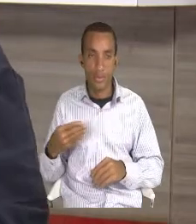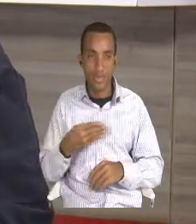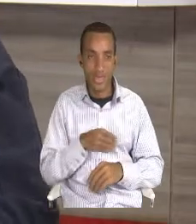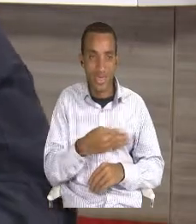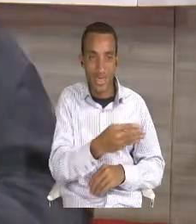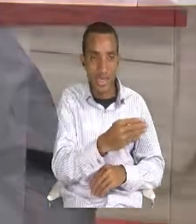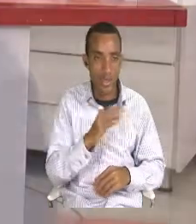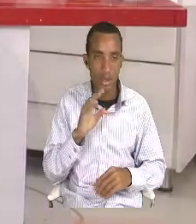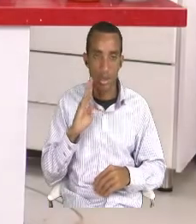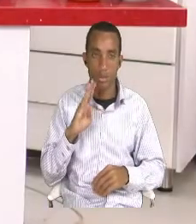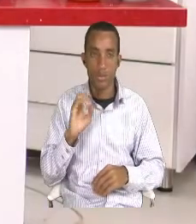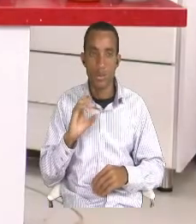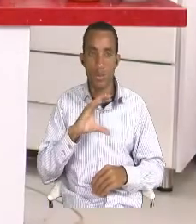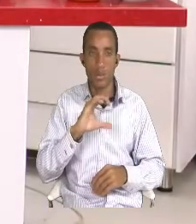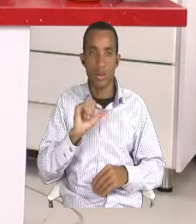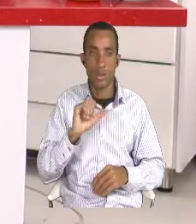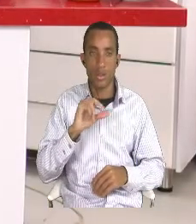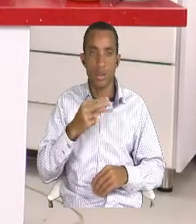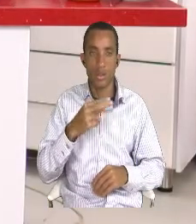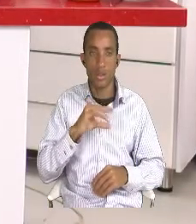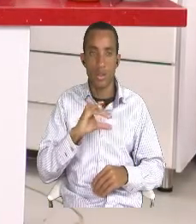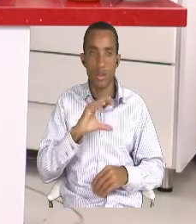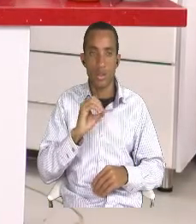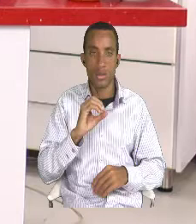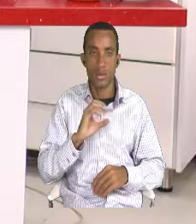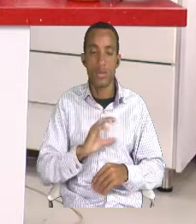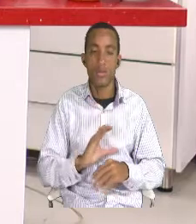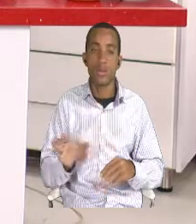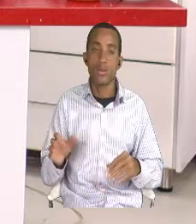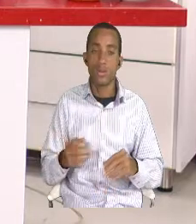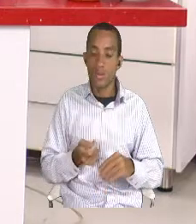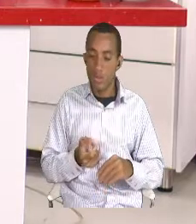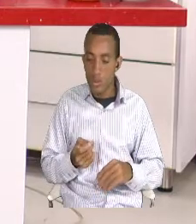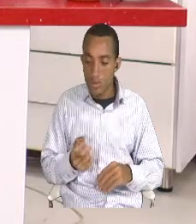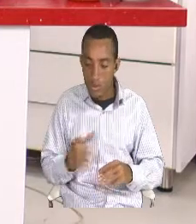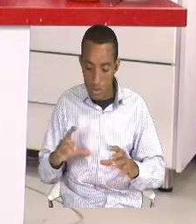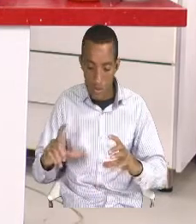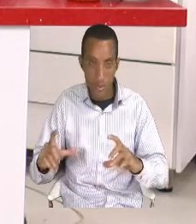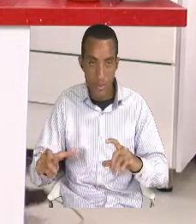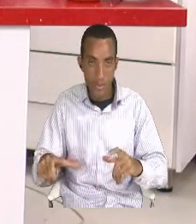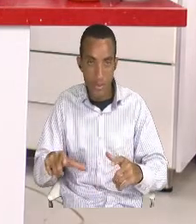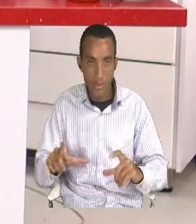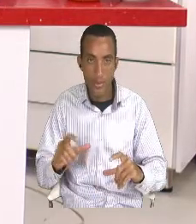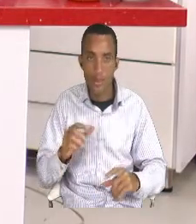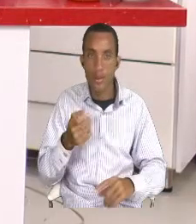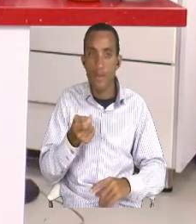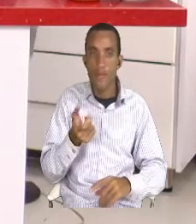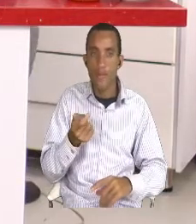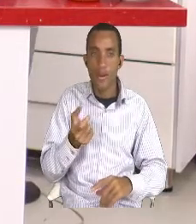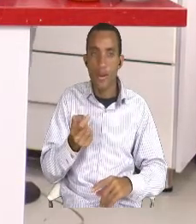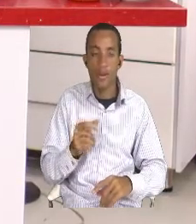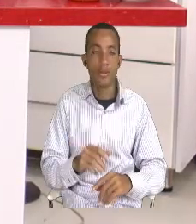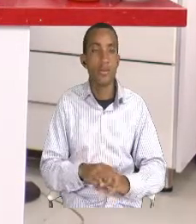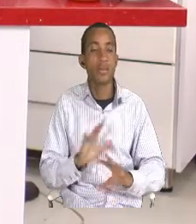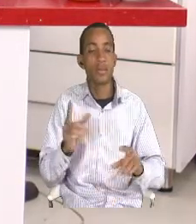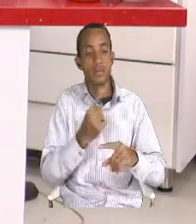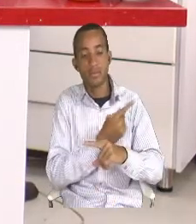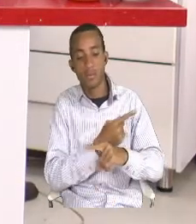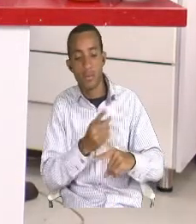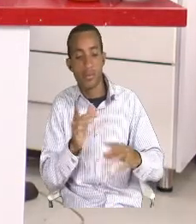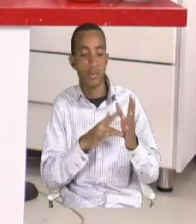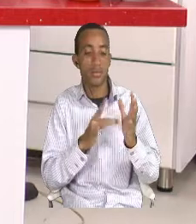frito suado, o una cazuela de frijol. Y a propósito, Emperatriz, invitamos también porque se viene Semana Santa y muchas personas no comen la carne.